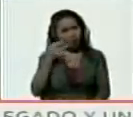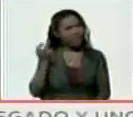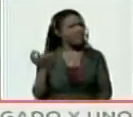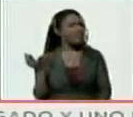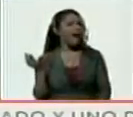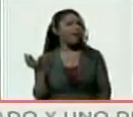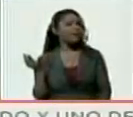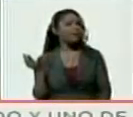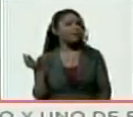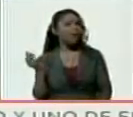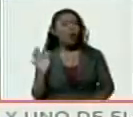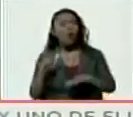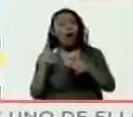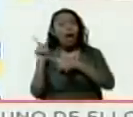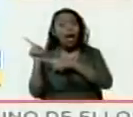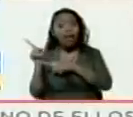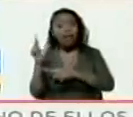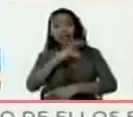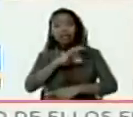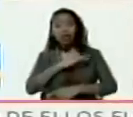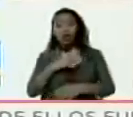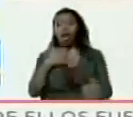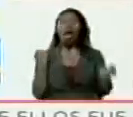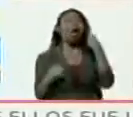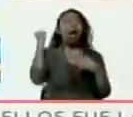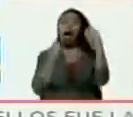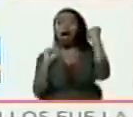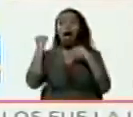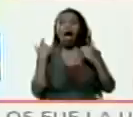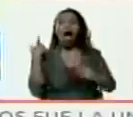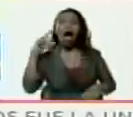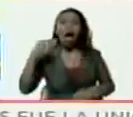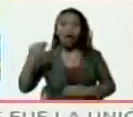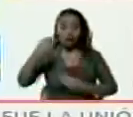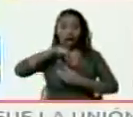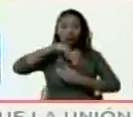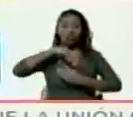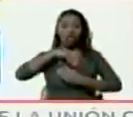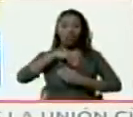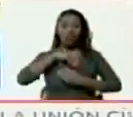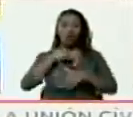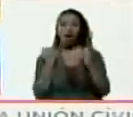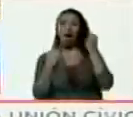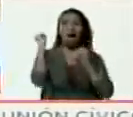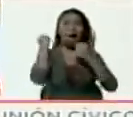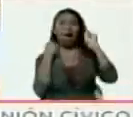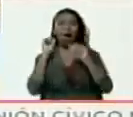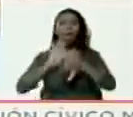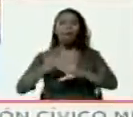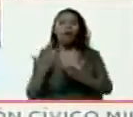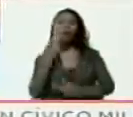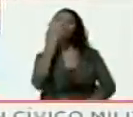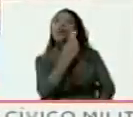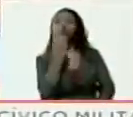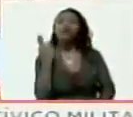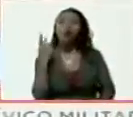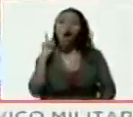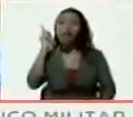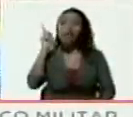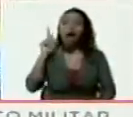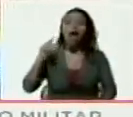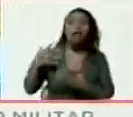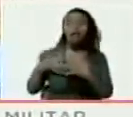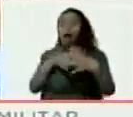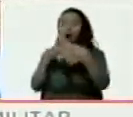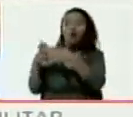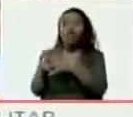La verdad es que este señor está desesperado. La verdad es que lo que prometió a los gringos y al